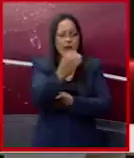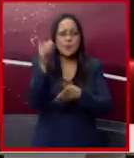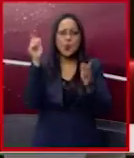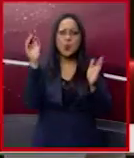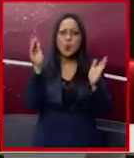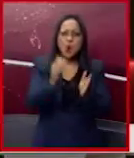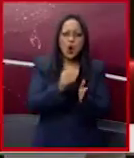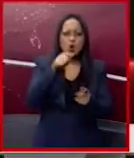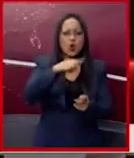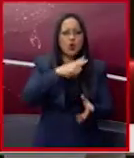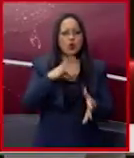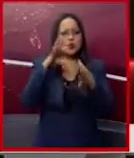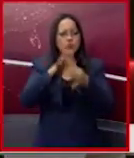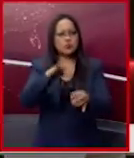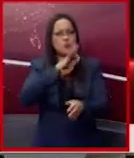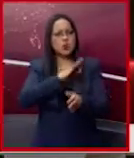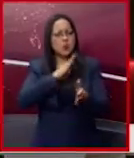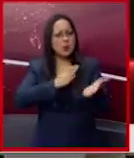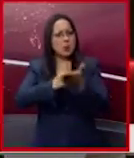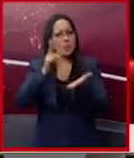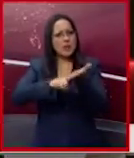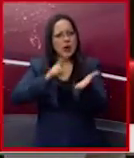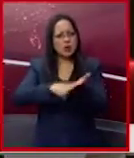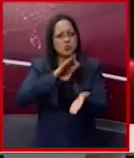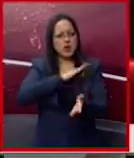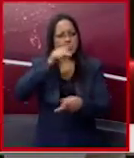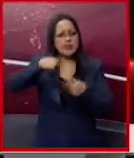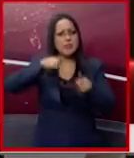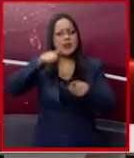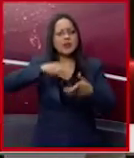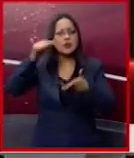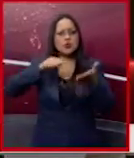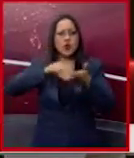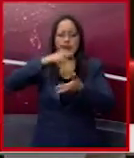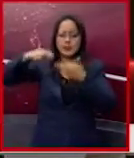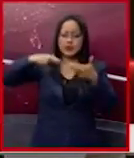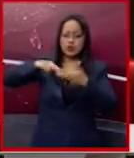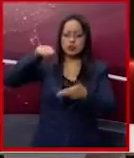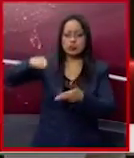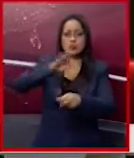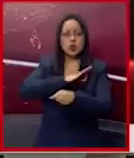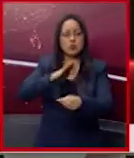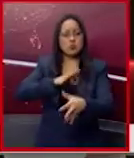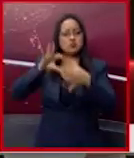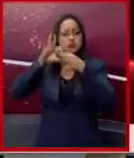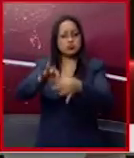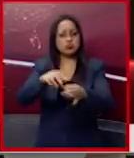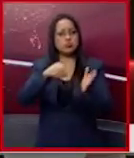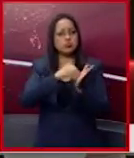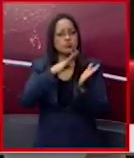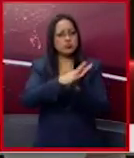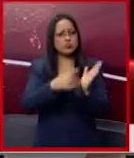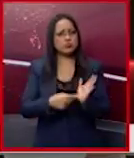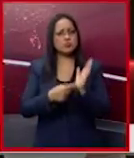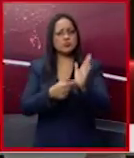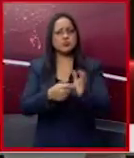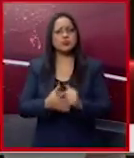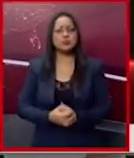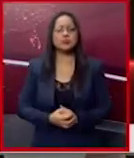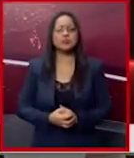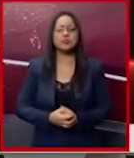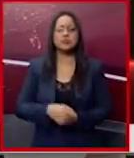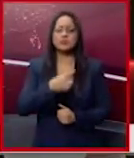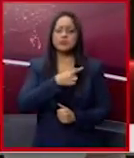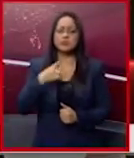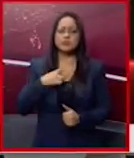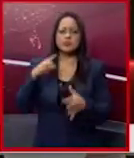precios accesibles y acordes a las condiciones de cada región, para así fortalecer el desarrollo en las zonas donde